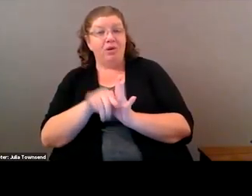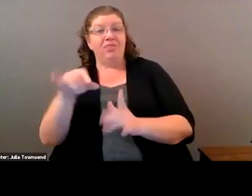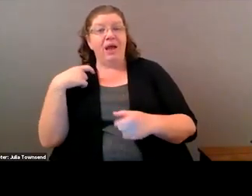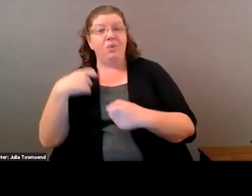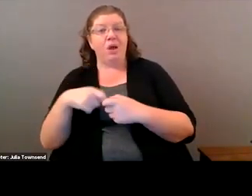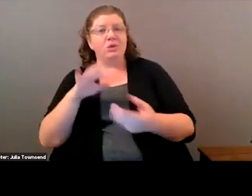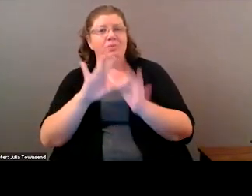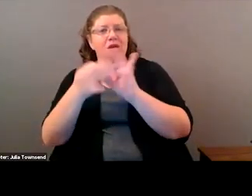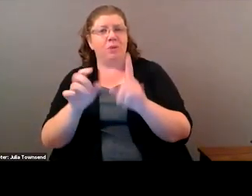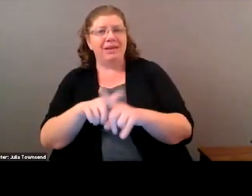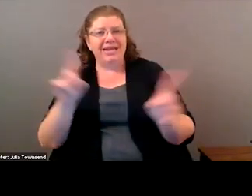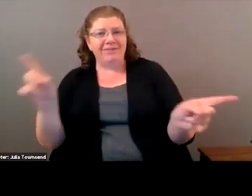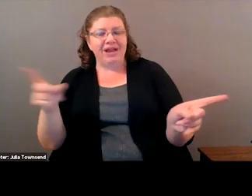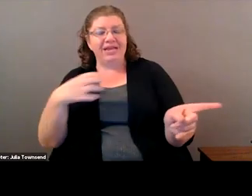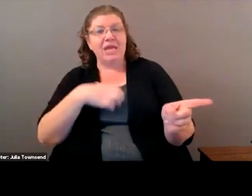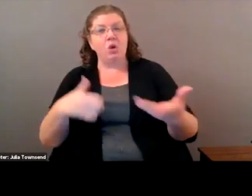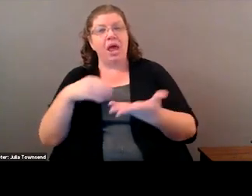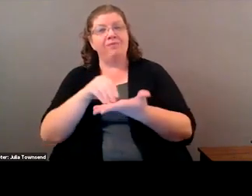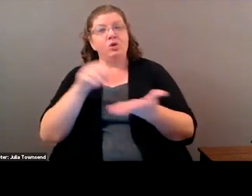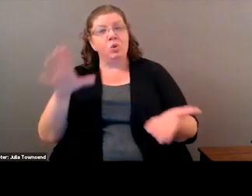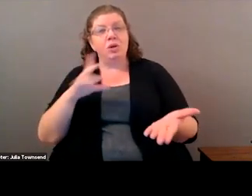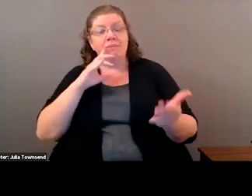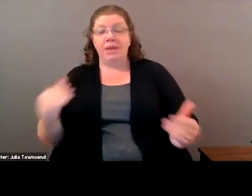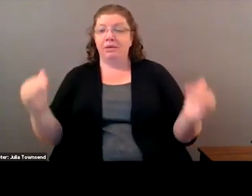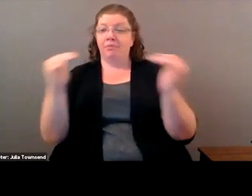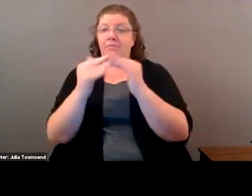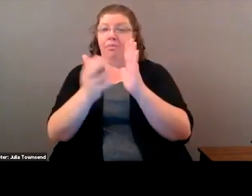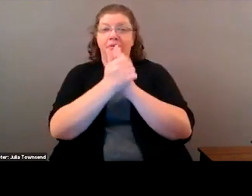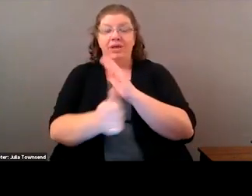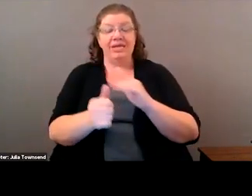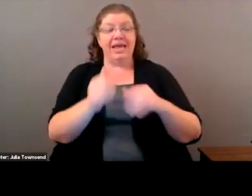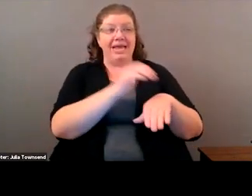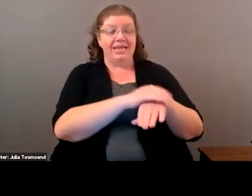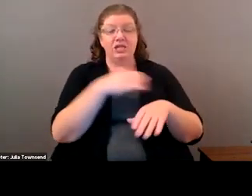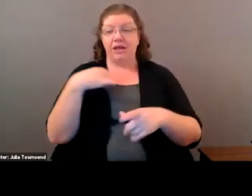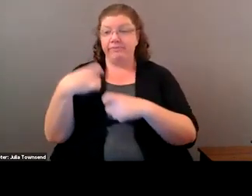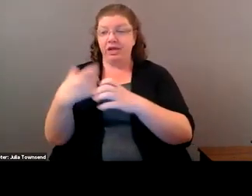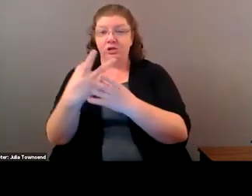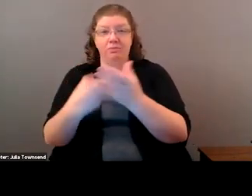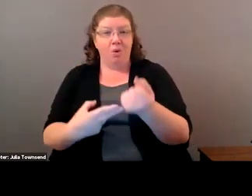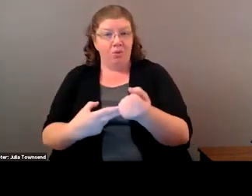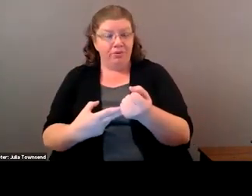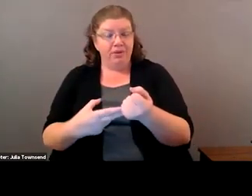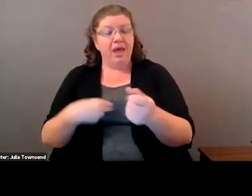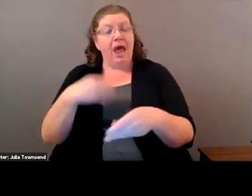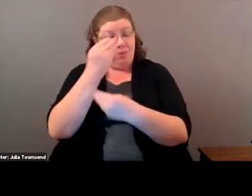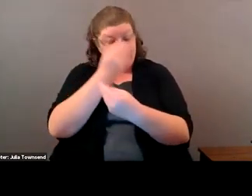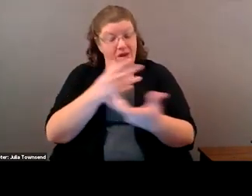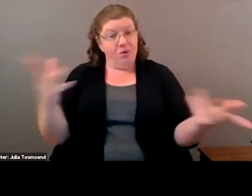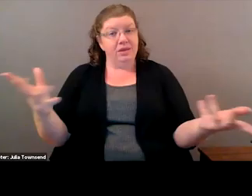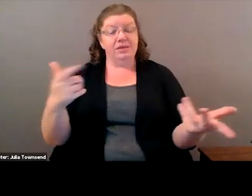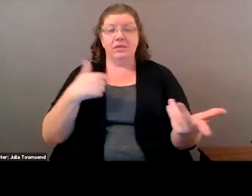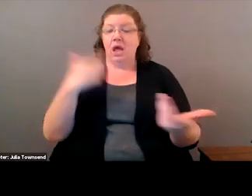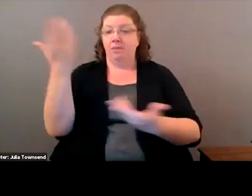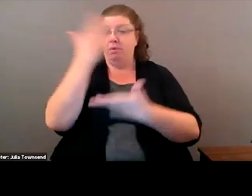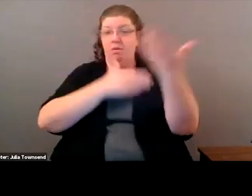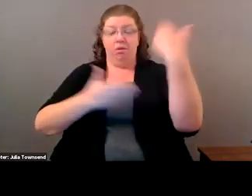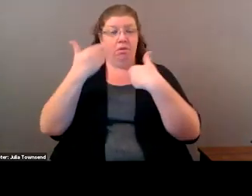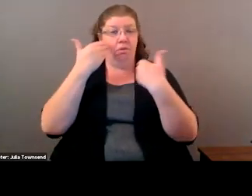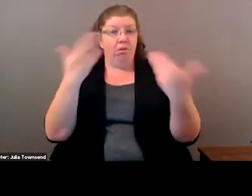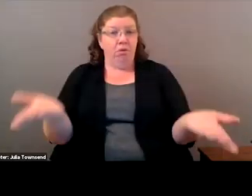esa pregunta se puede interpretar diferente por padres hispanohablantes les puedo decir esto